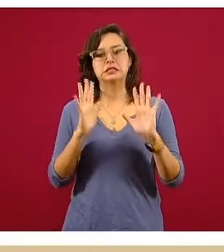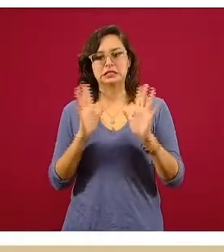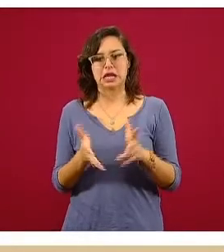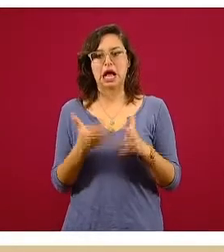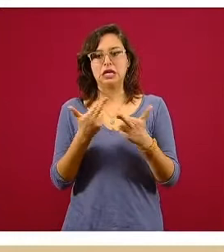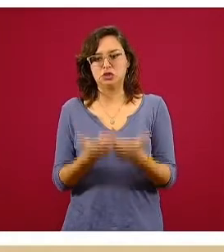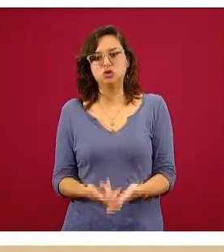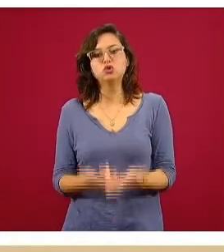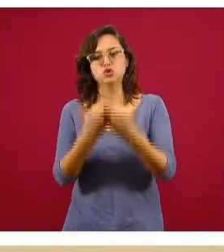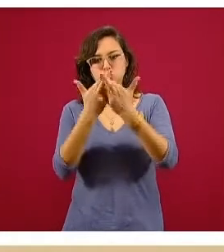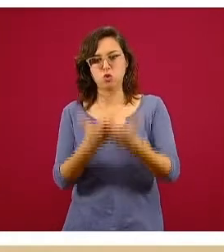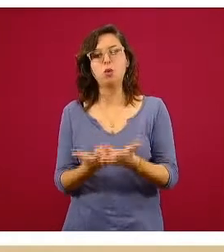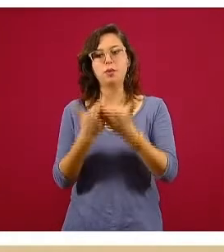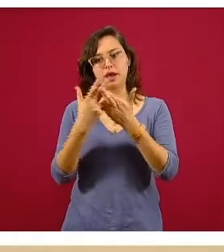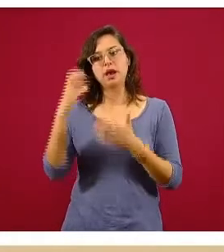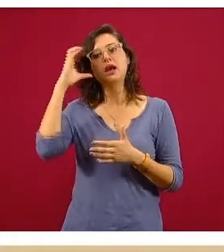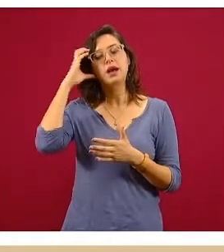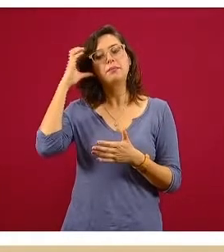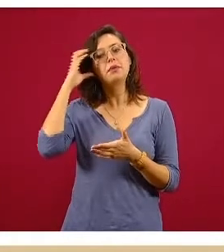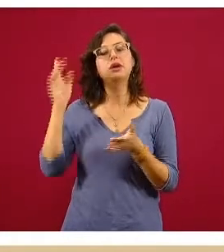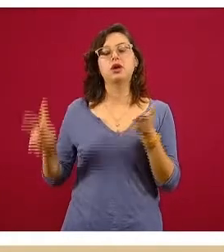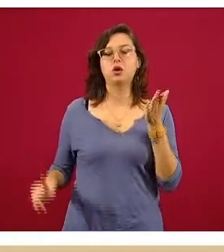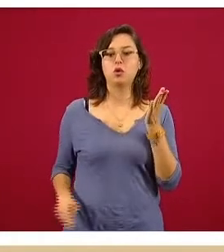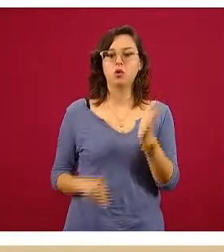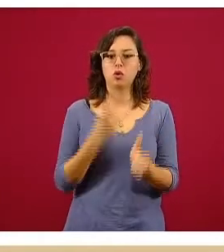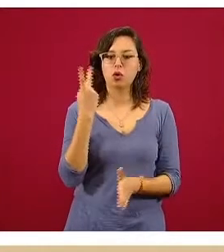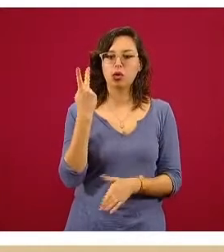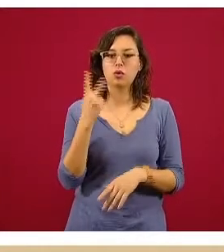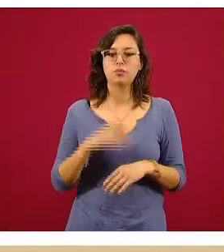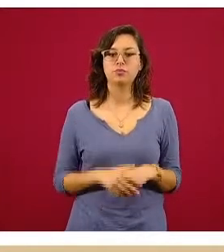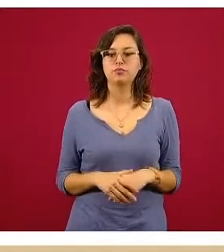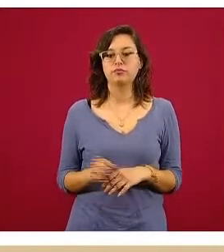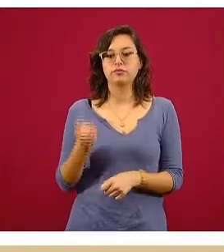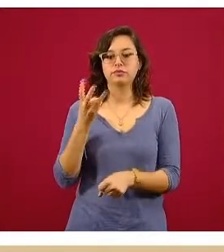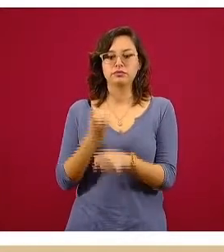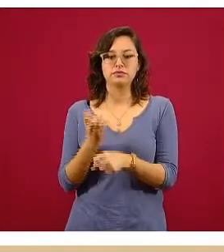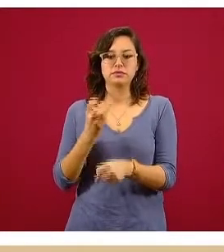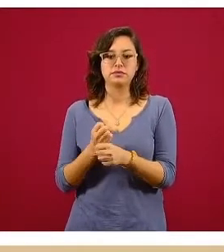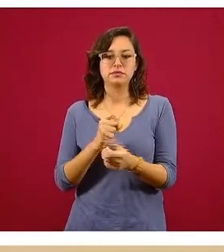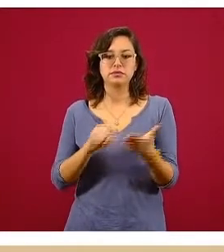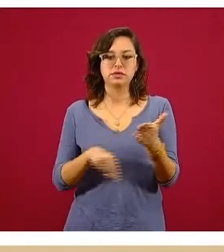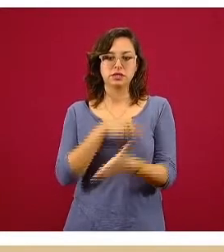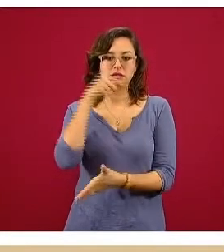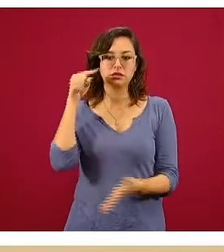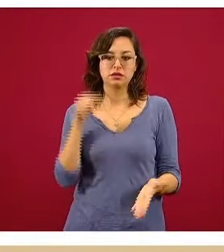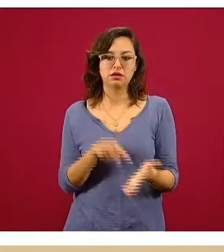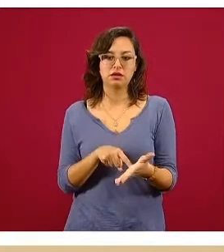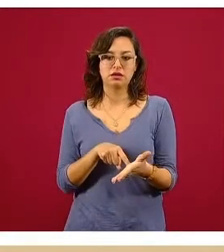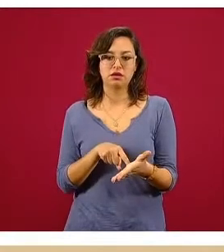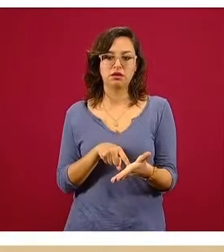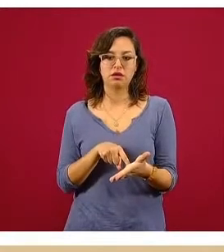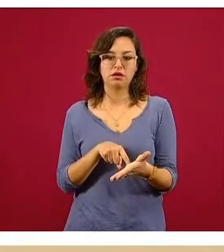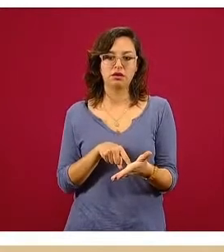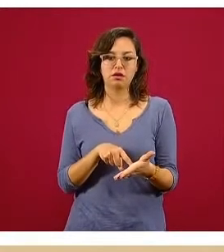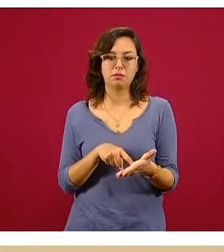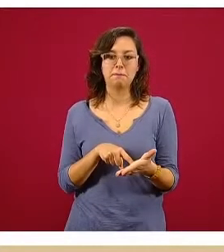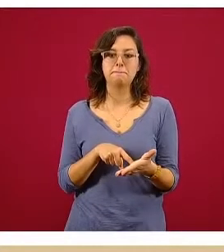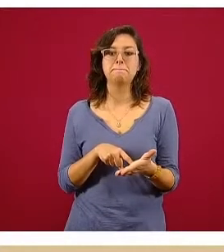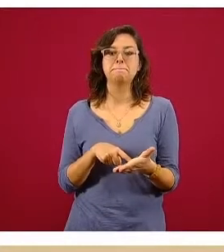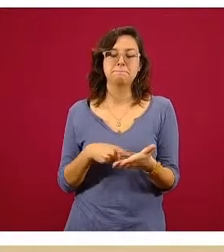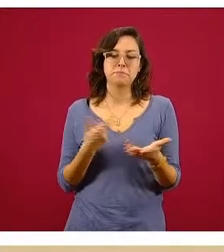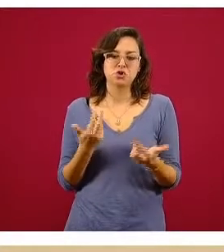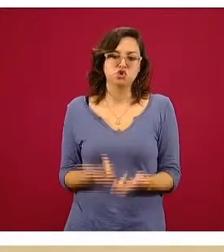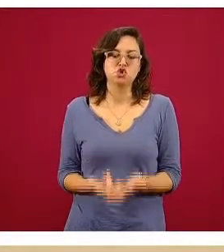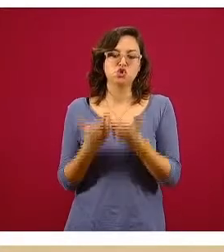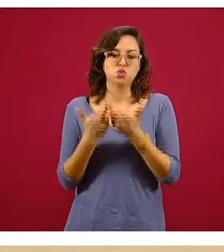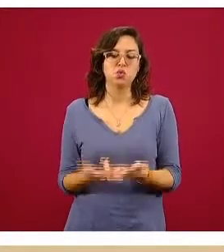capacidad de ocupación hospitalaria. Ahora ya se ubica en un tercer lugar con una capacidad,